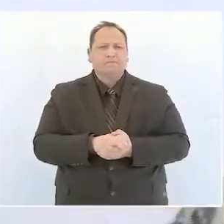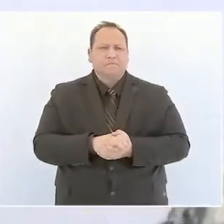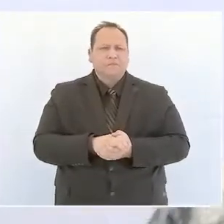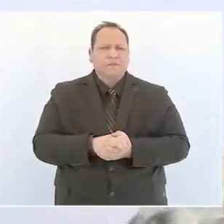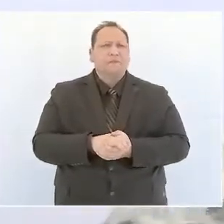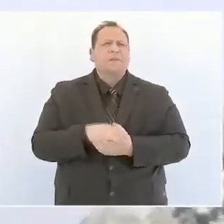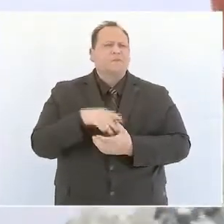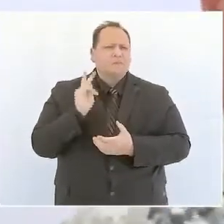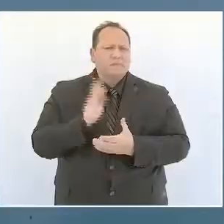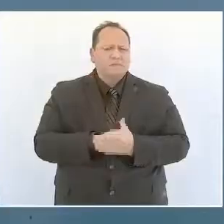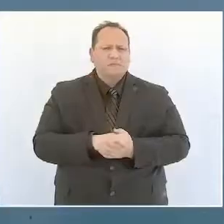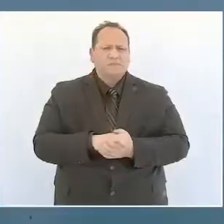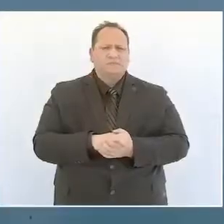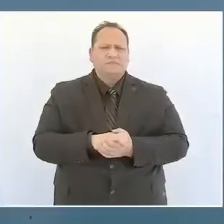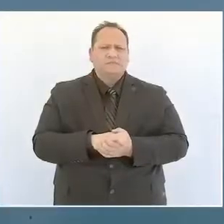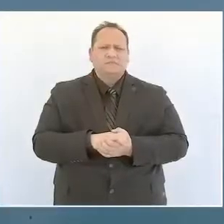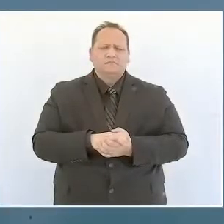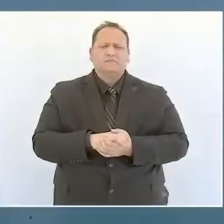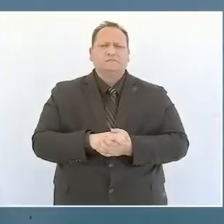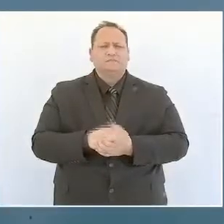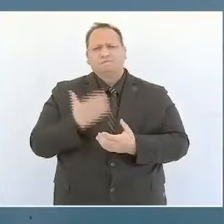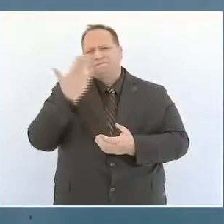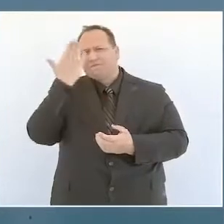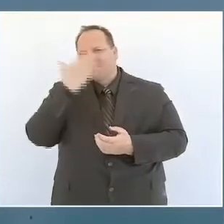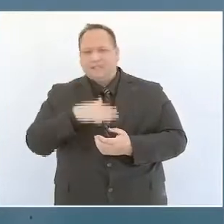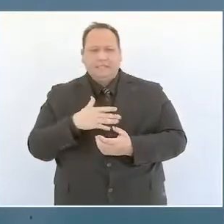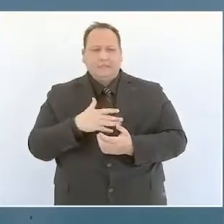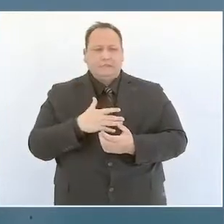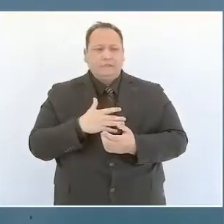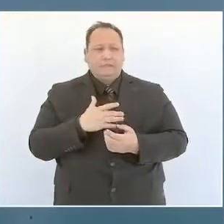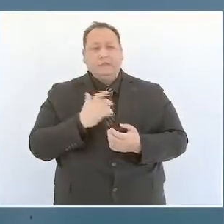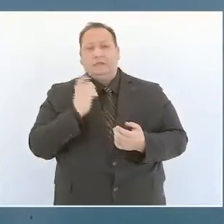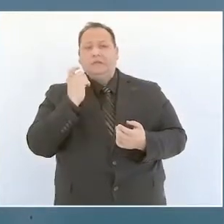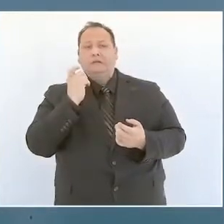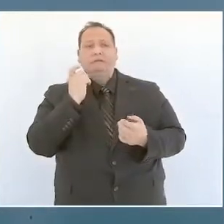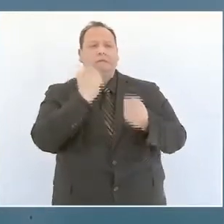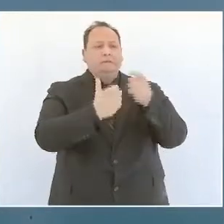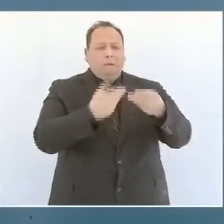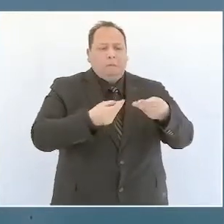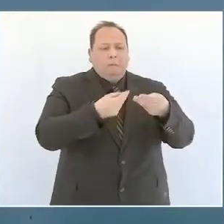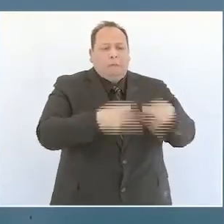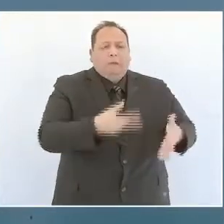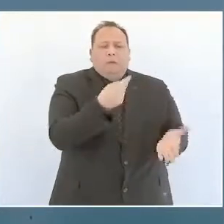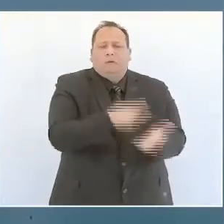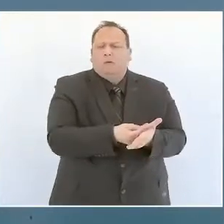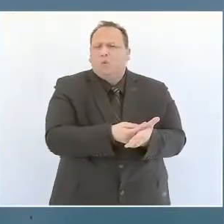Pero no es un gasto, es una inversión.